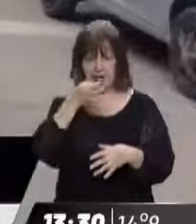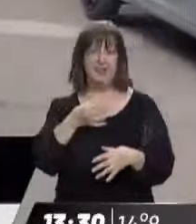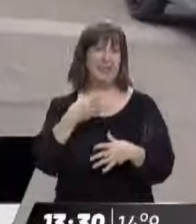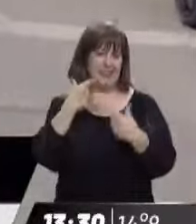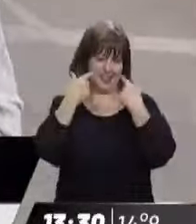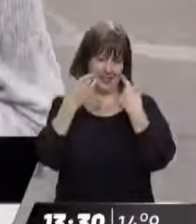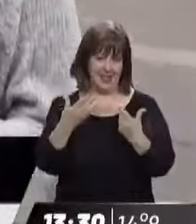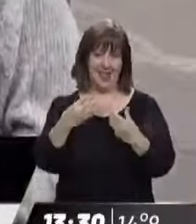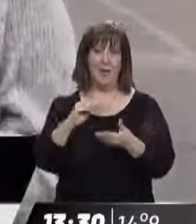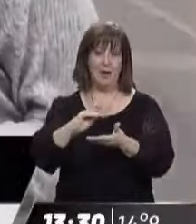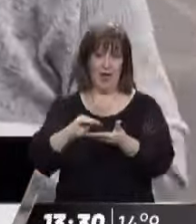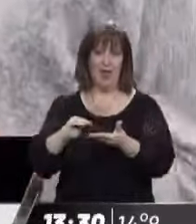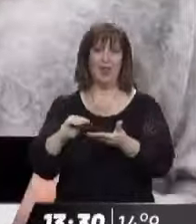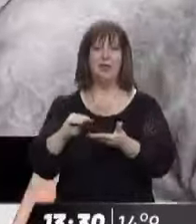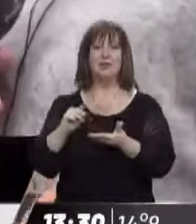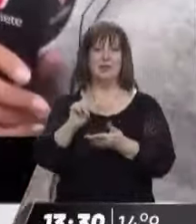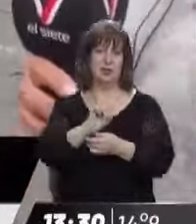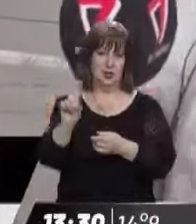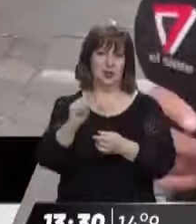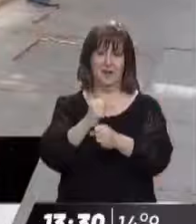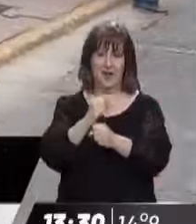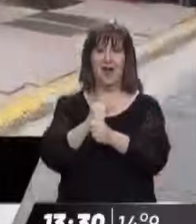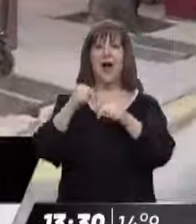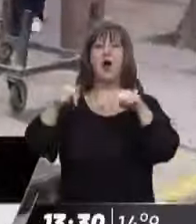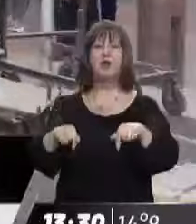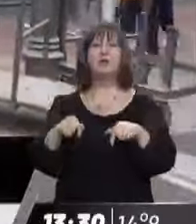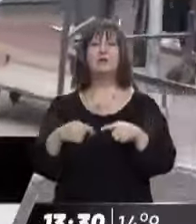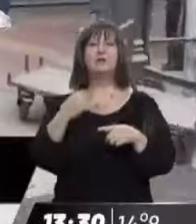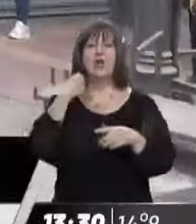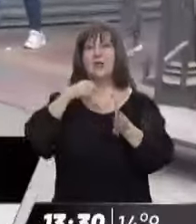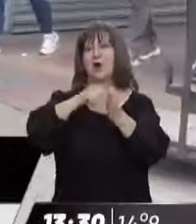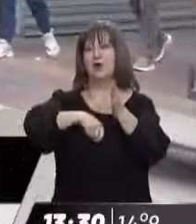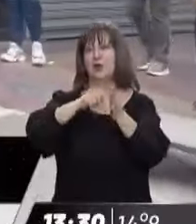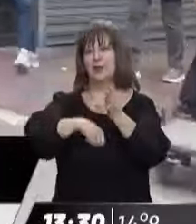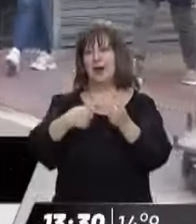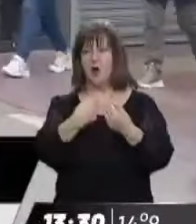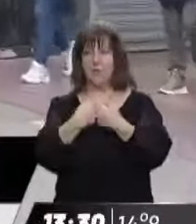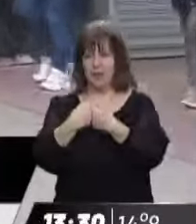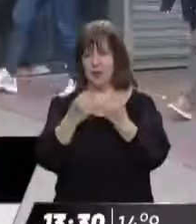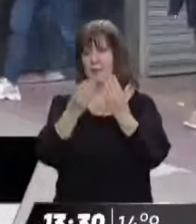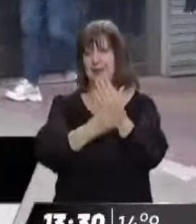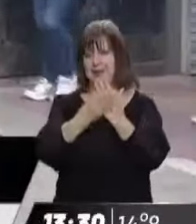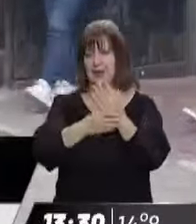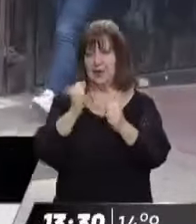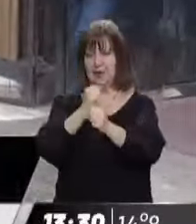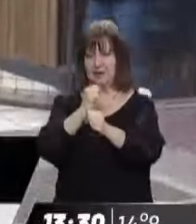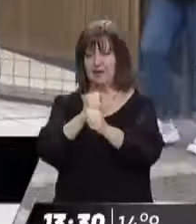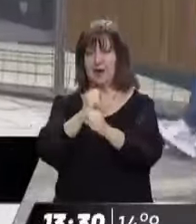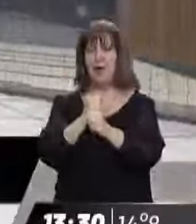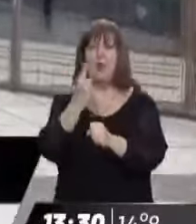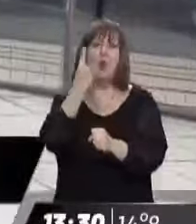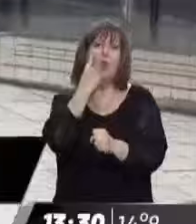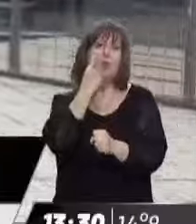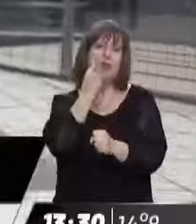la mayoría está cerrado. Hemos recorrido mucho el centro. Hay muchos comercios abiertos, por ejemplo, la zona de la General Paz, de